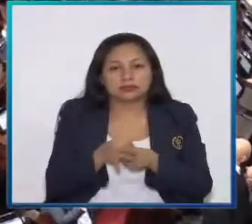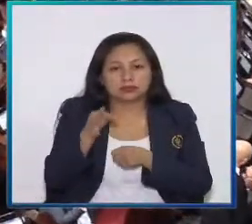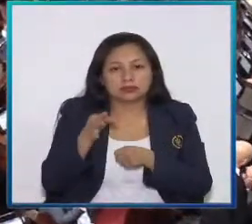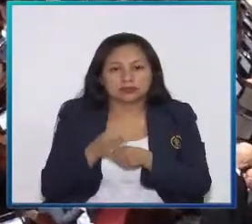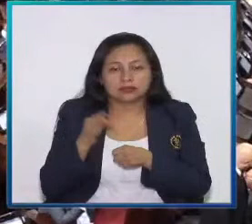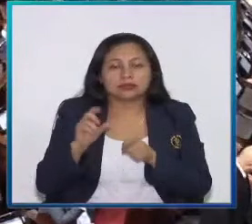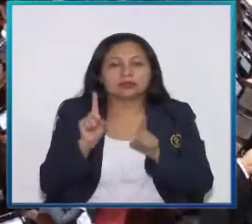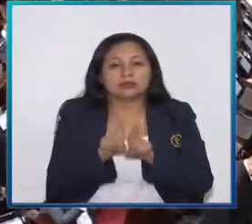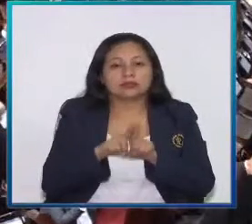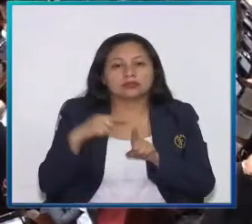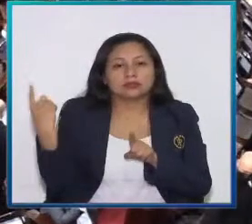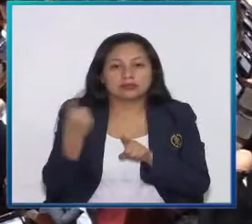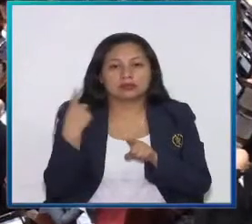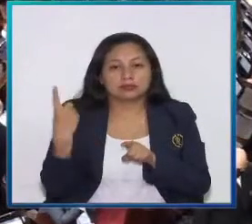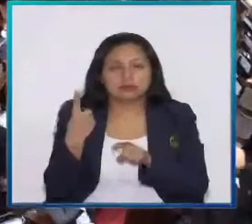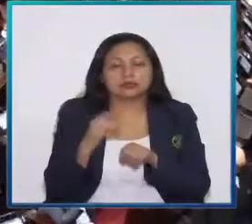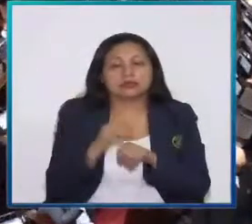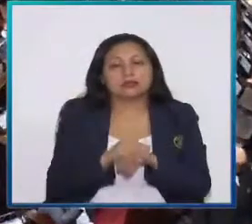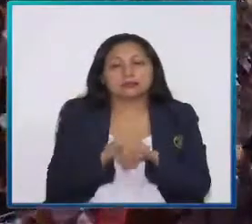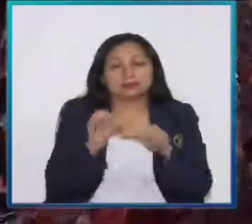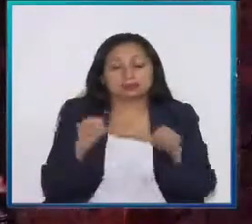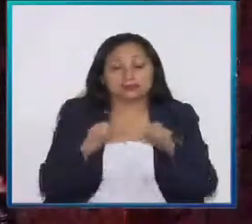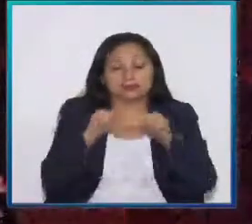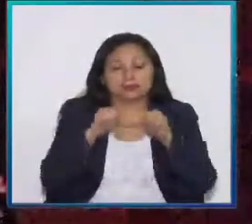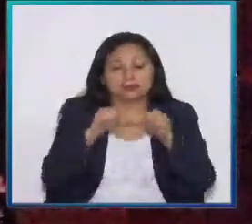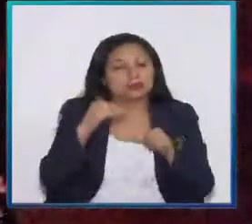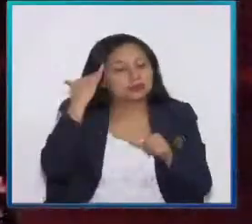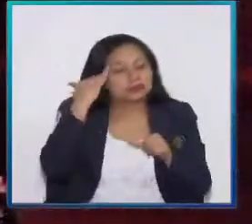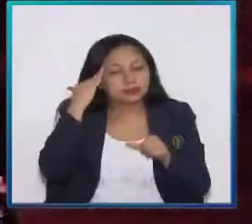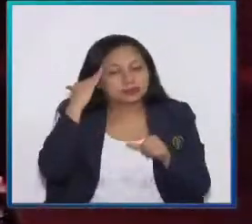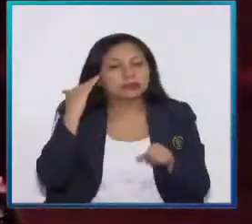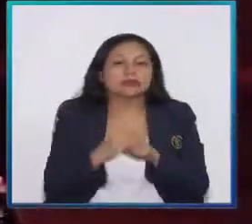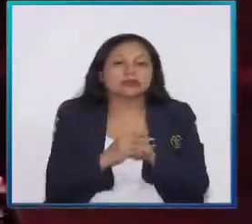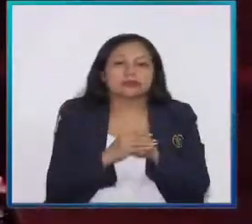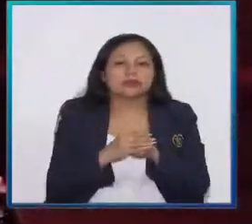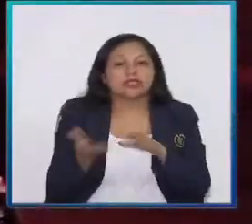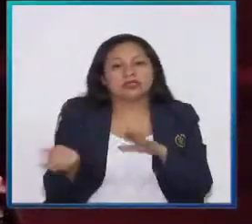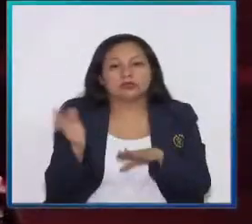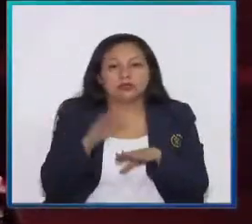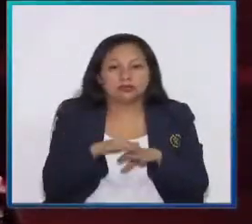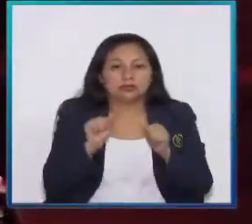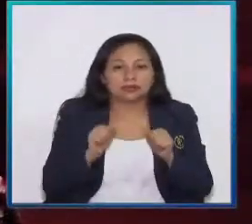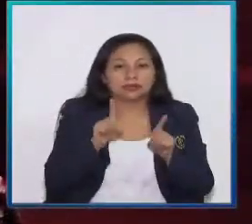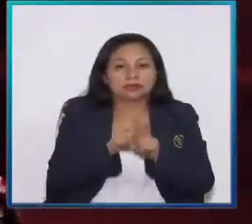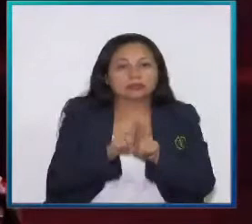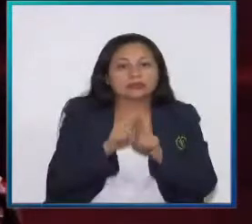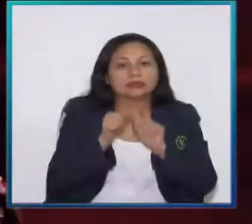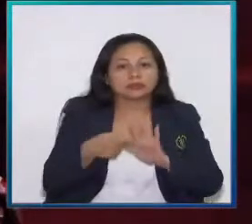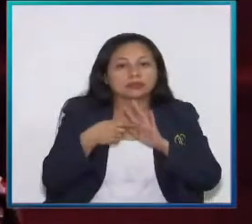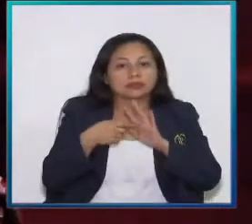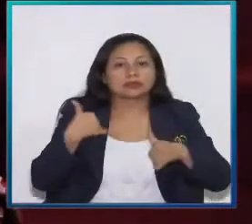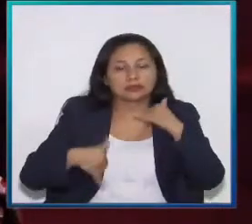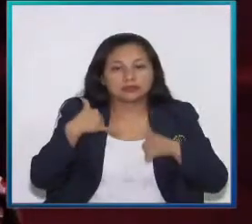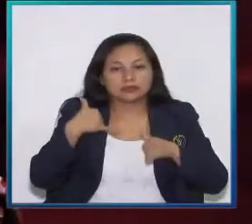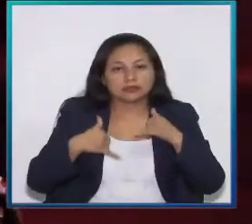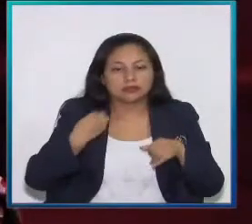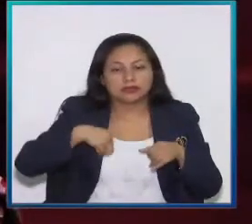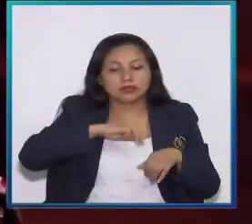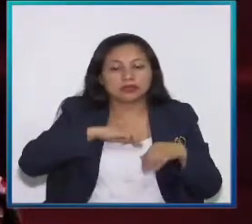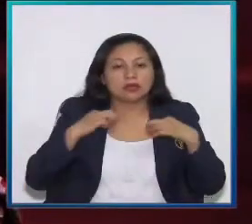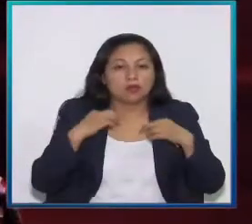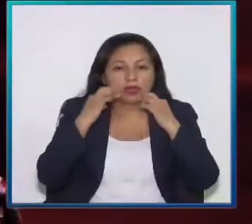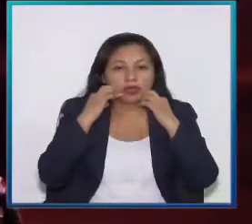los Pueblos, es muy importante de seguir reflexionando sobre el papel que ha jugado el